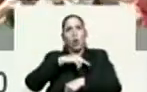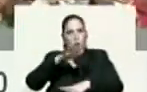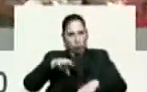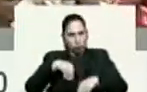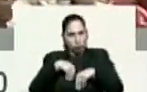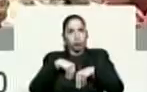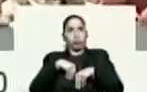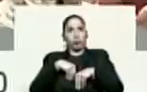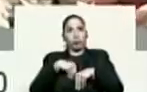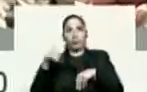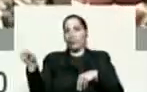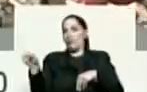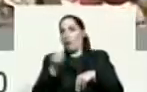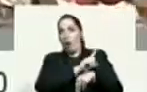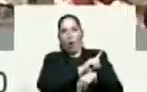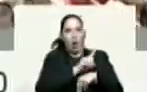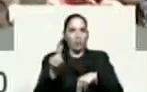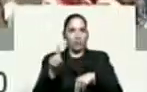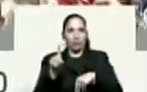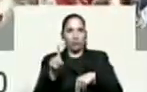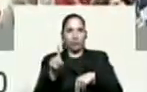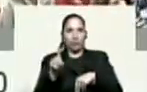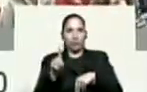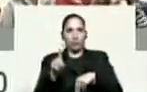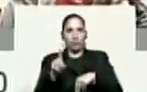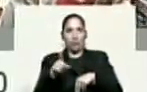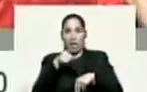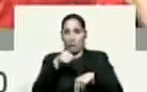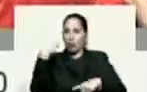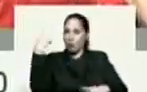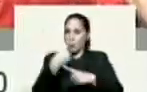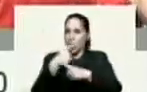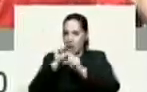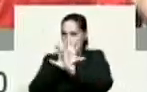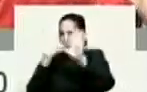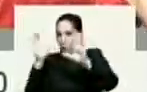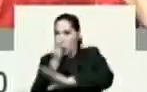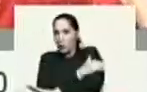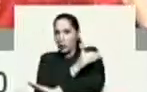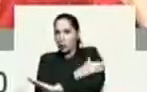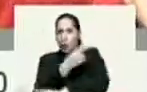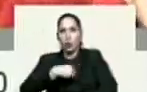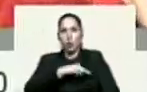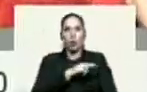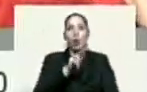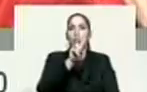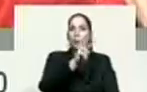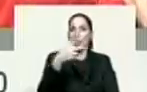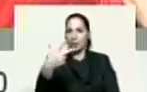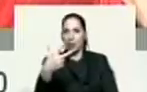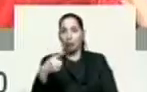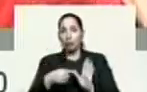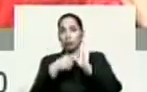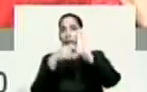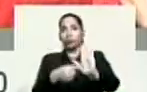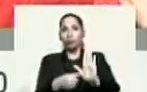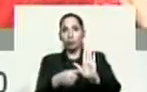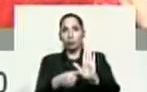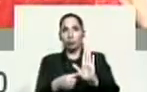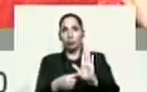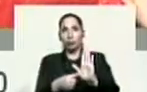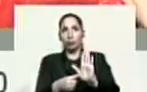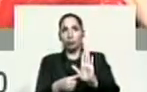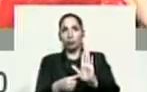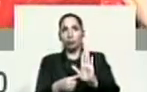cruzados? Que eso debería tenerlo claro la oposición. El 23 le demostramos la punta del